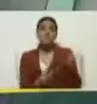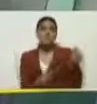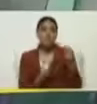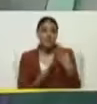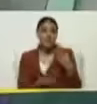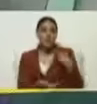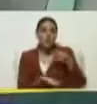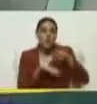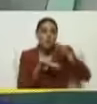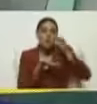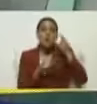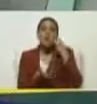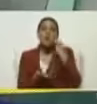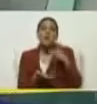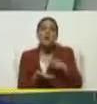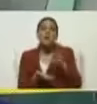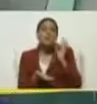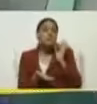Vamos a probarlo, ¿verdad?